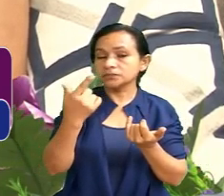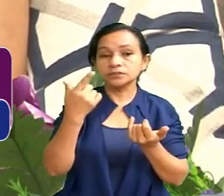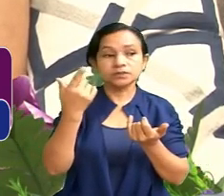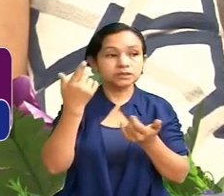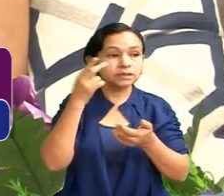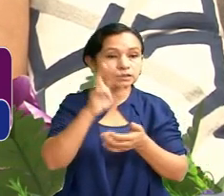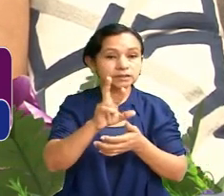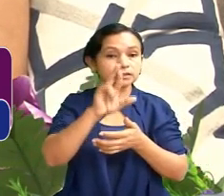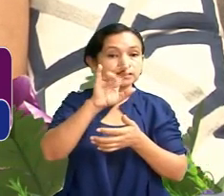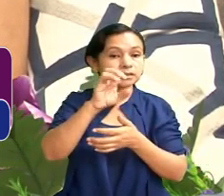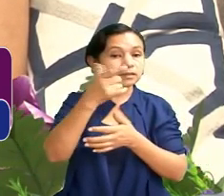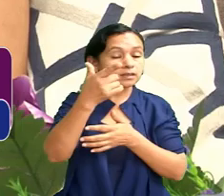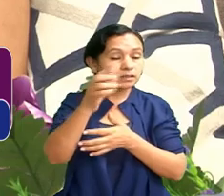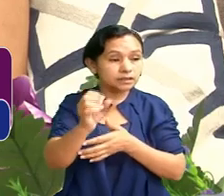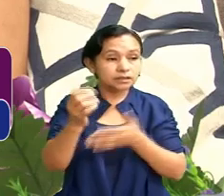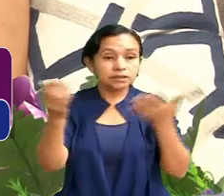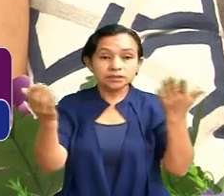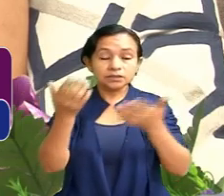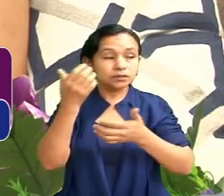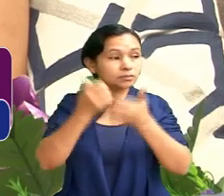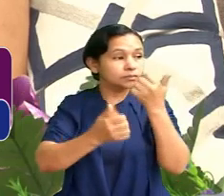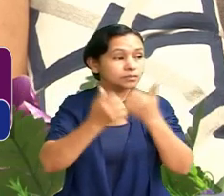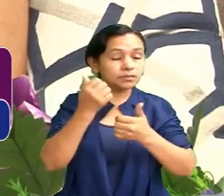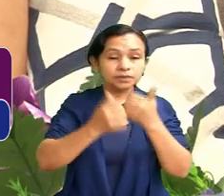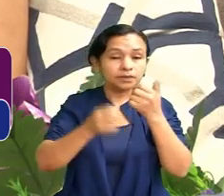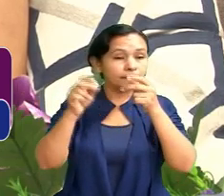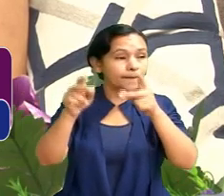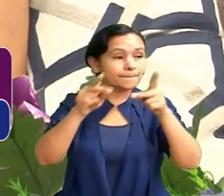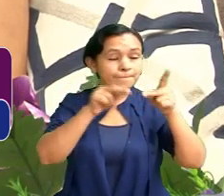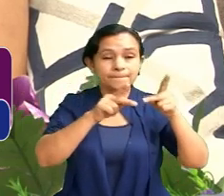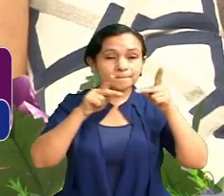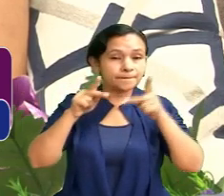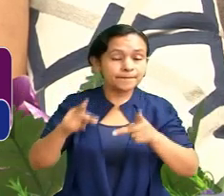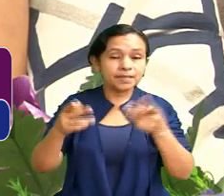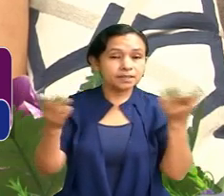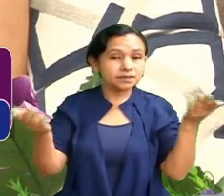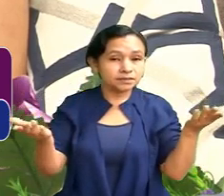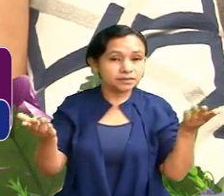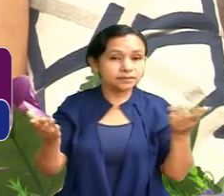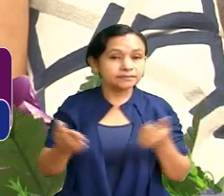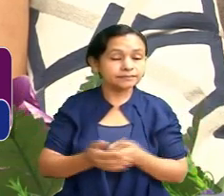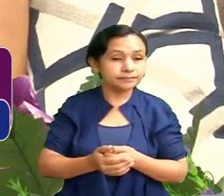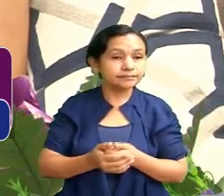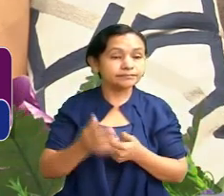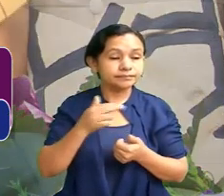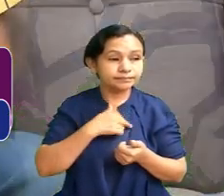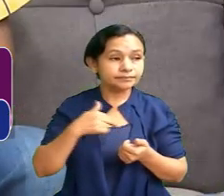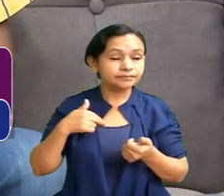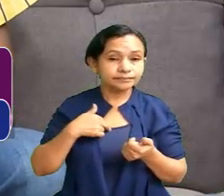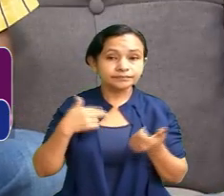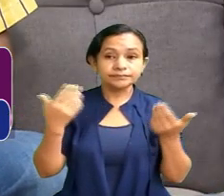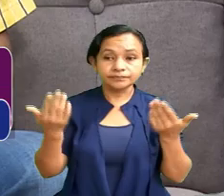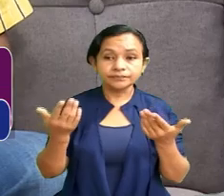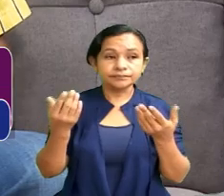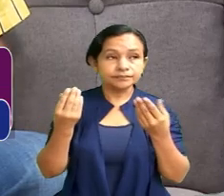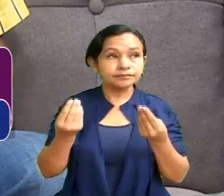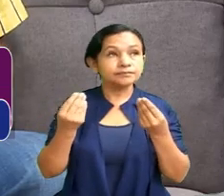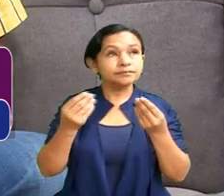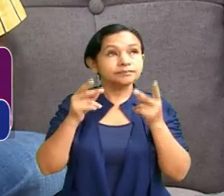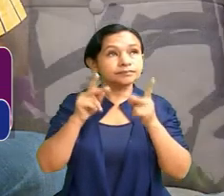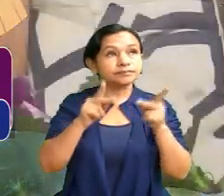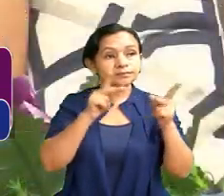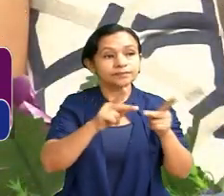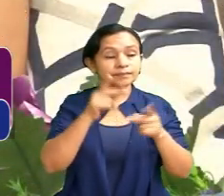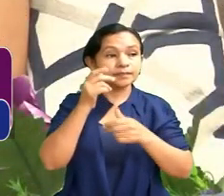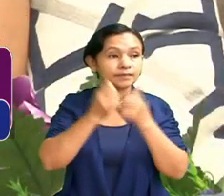riesgo pues ya de por sí la aglomeración de personas en un lugar ya es un factor multinacional así es somos un país